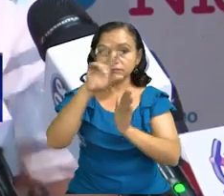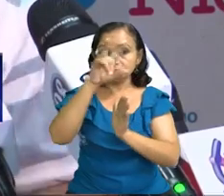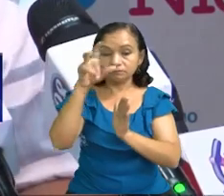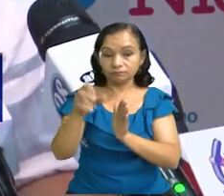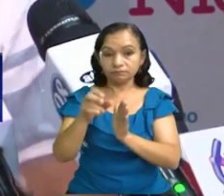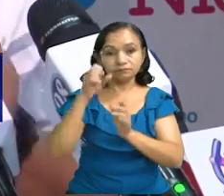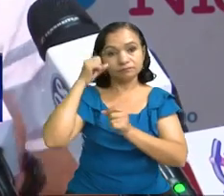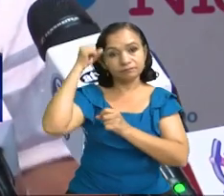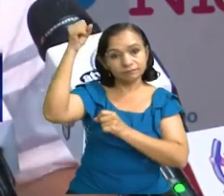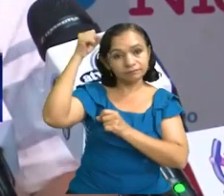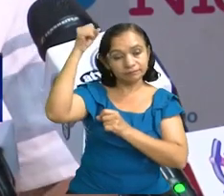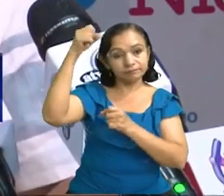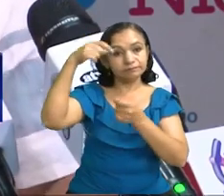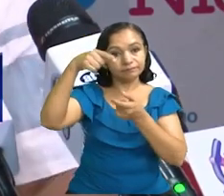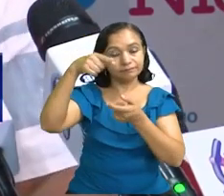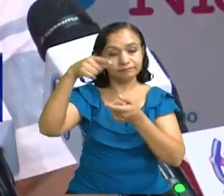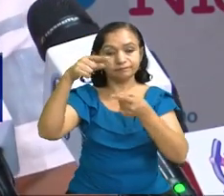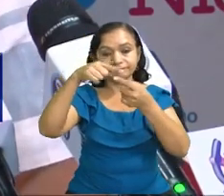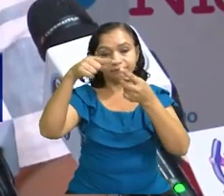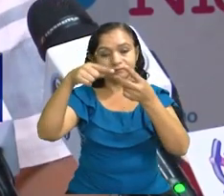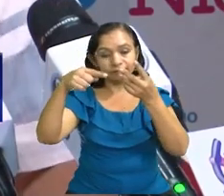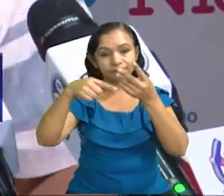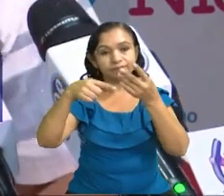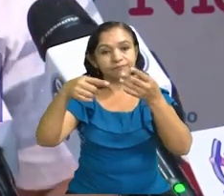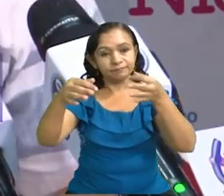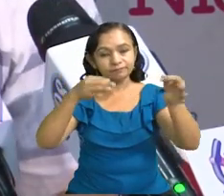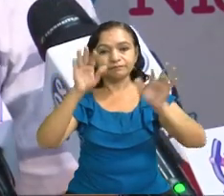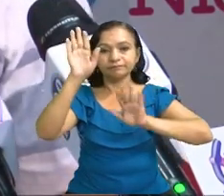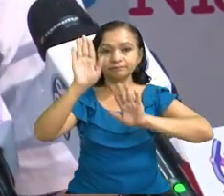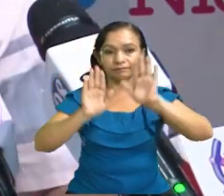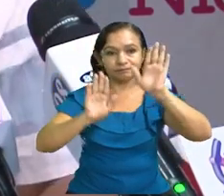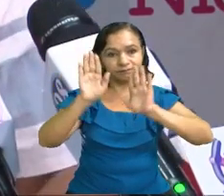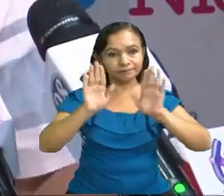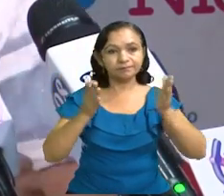los ganadores de estas categorías que van a participar.